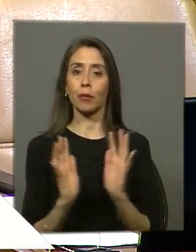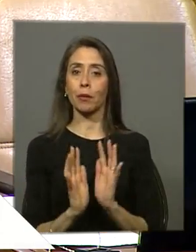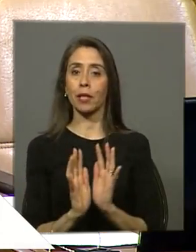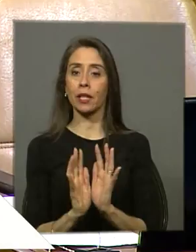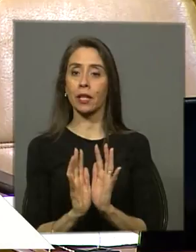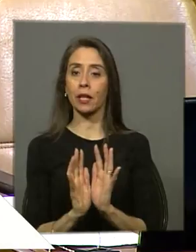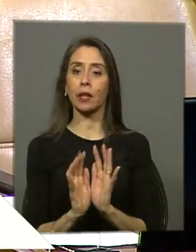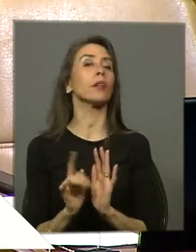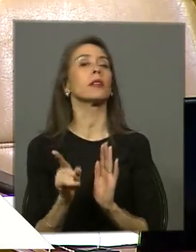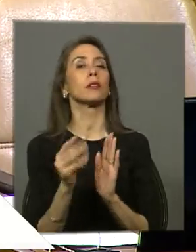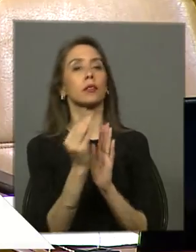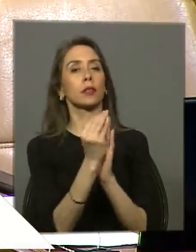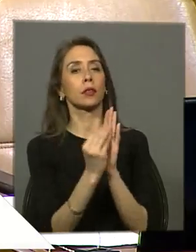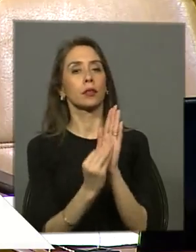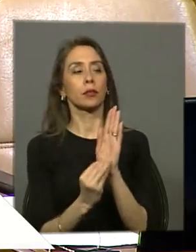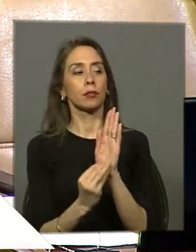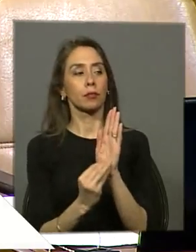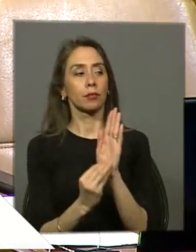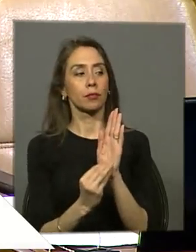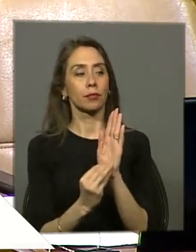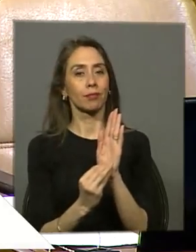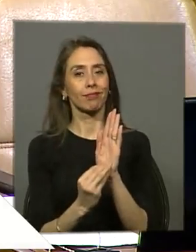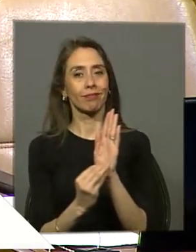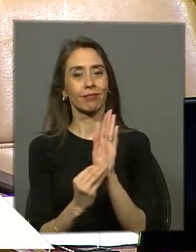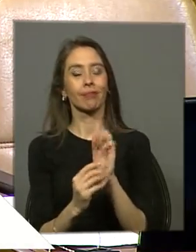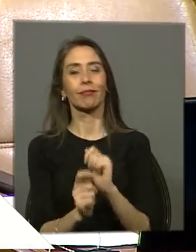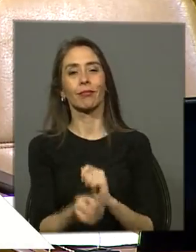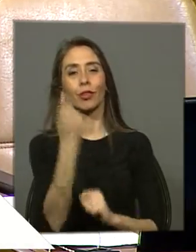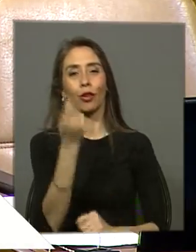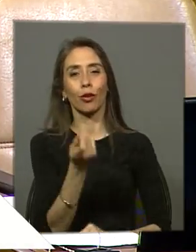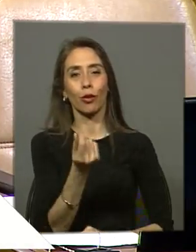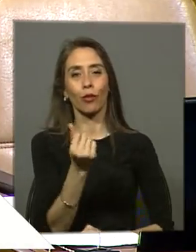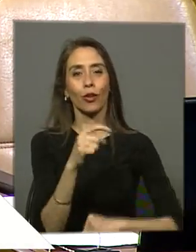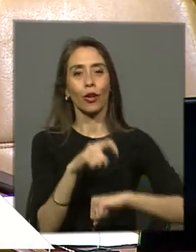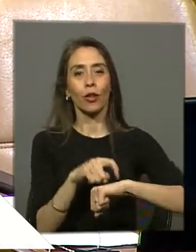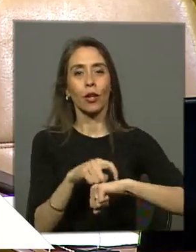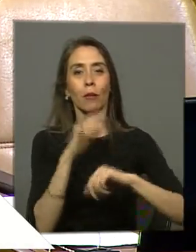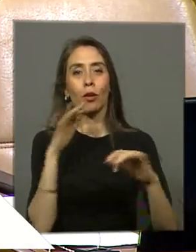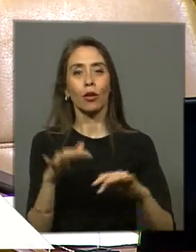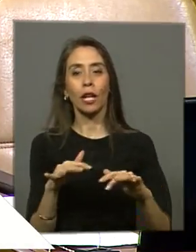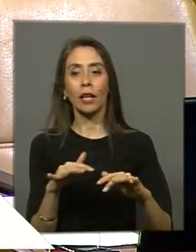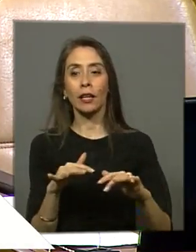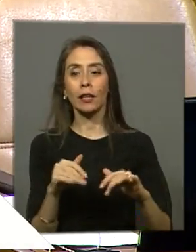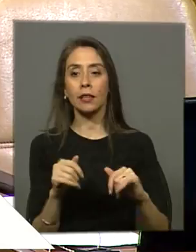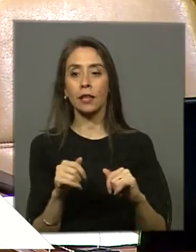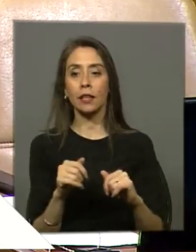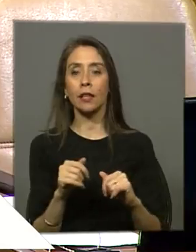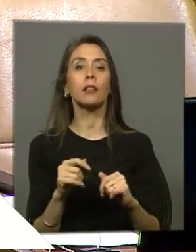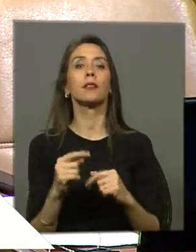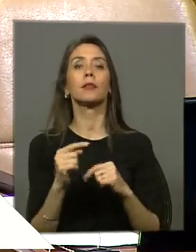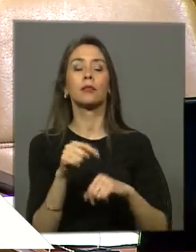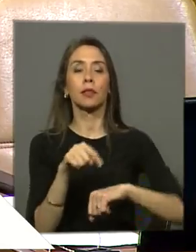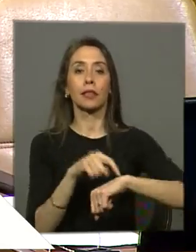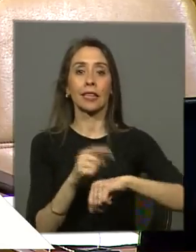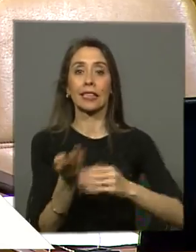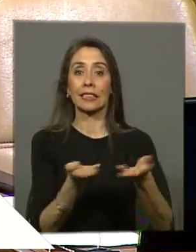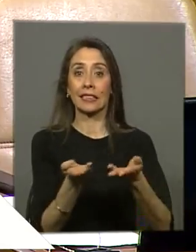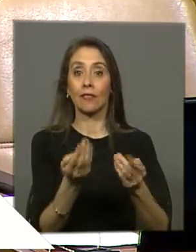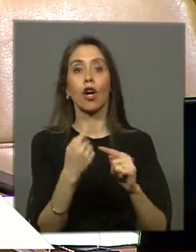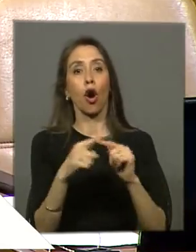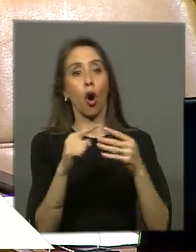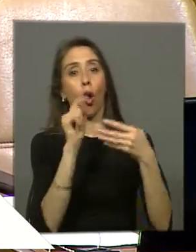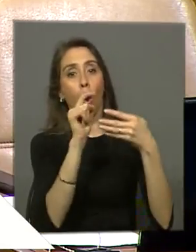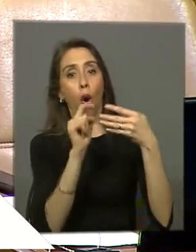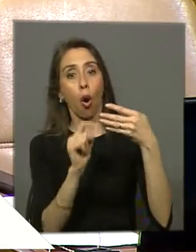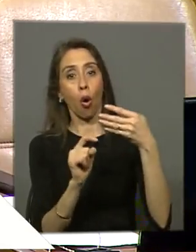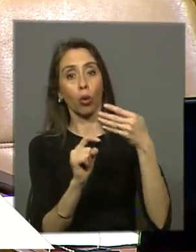aquellos puntos esperados como por ejemplo el cobro de la tarifa o el tiempo de utilización del servicio pero también aborda otros aspectos que